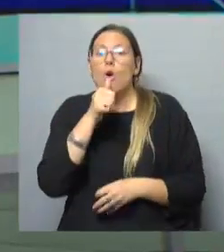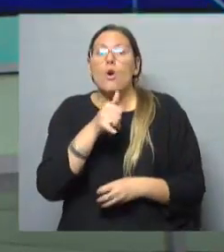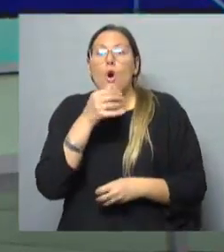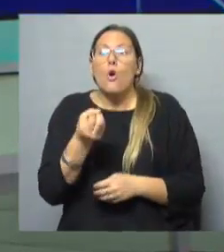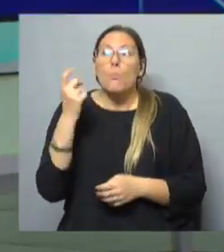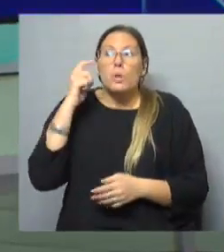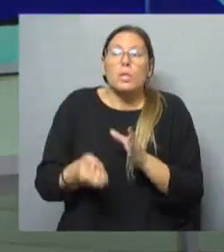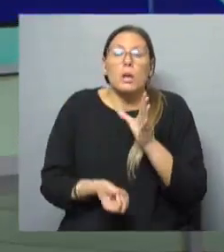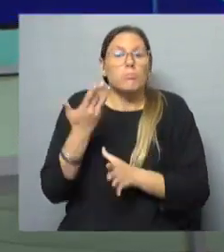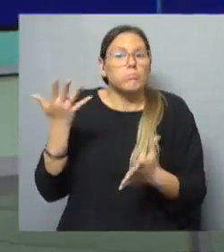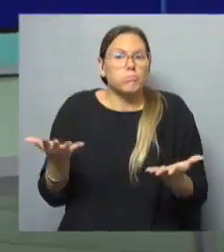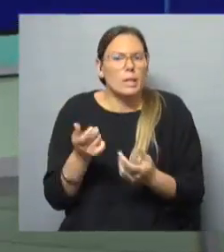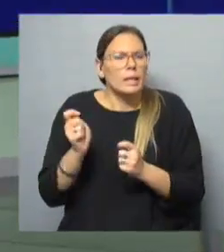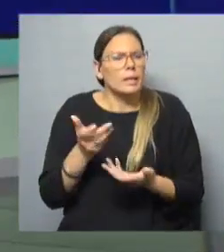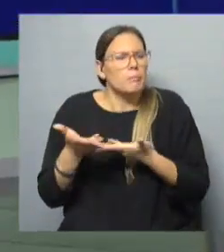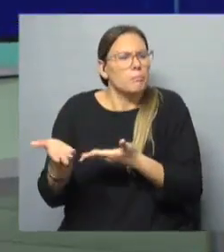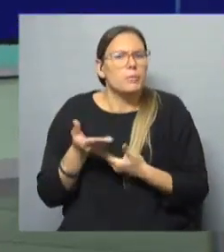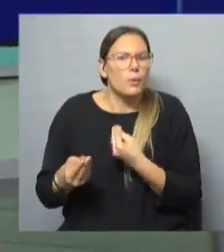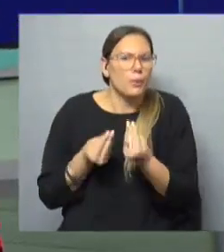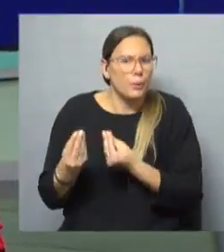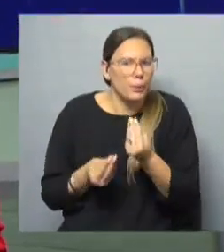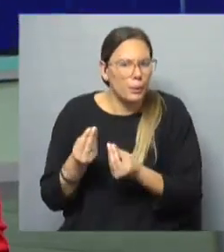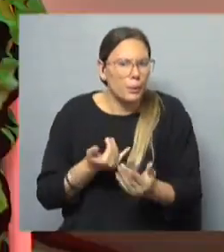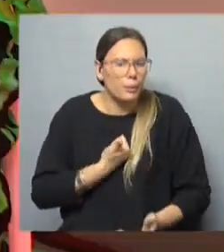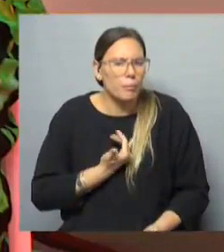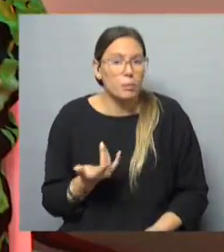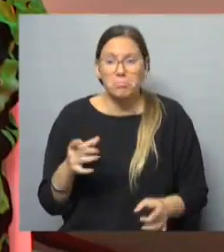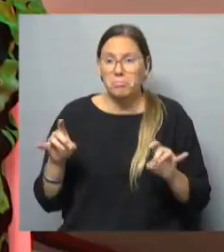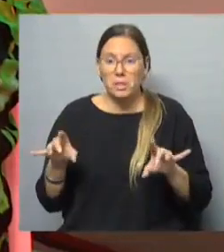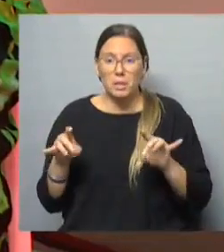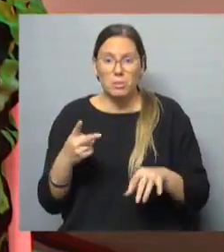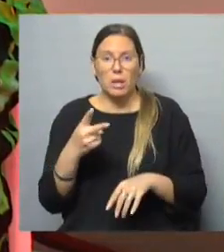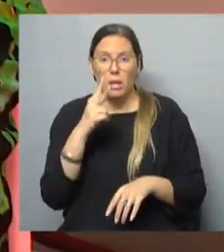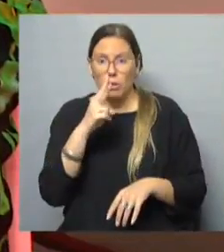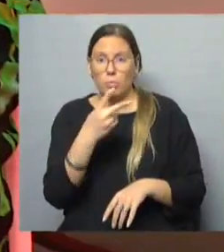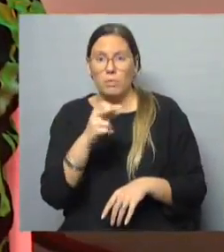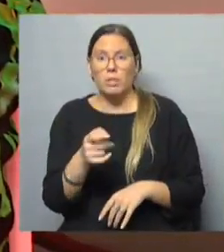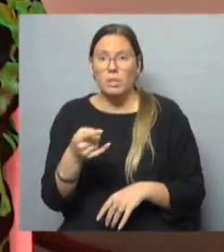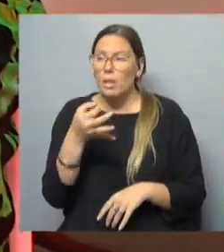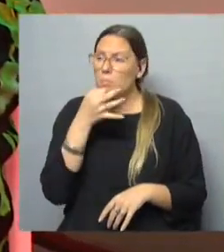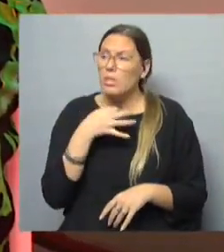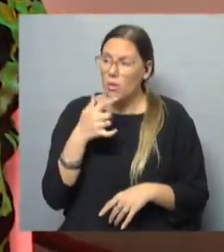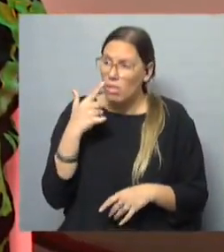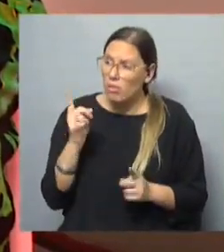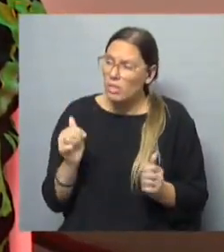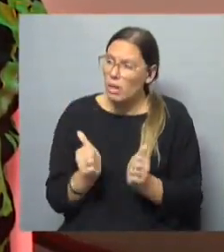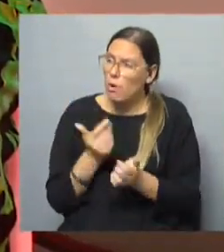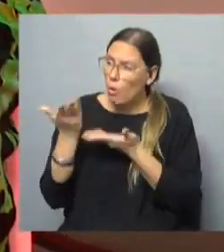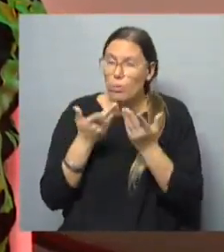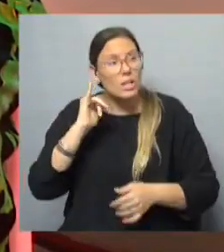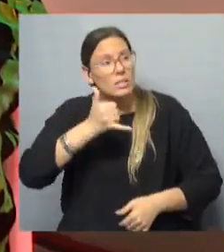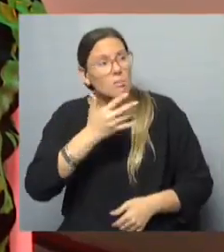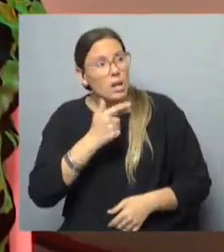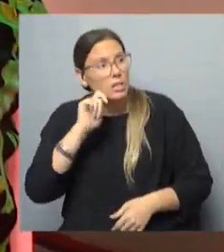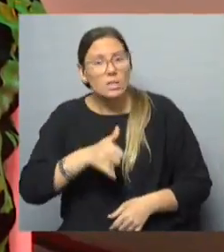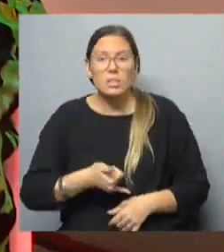cómo surge. ¿Quién invita a quién? ¿Cómo es la movida? Muy natural, ¿no? Natural. En el 2020 Mariana me dijo, che, deberíamos hacer algo juntos, te copa, dale, sí,